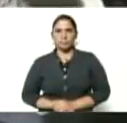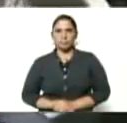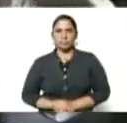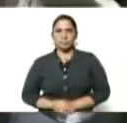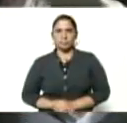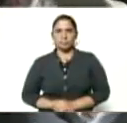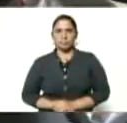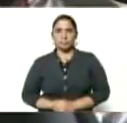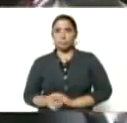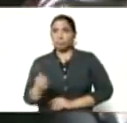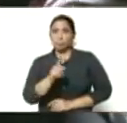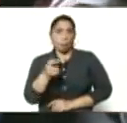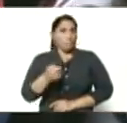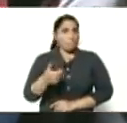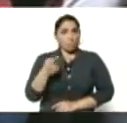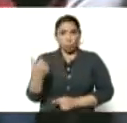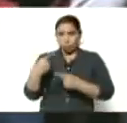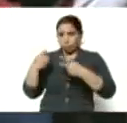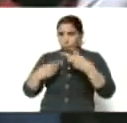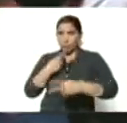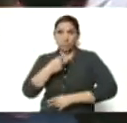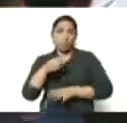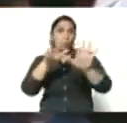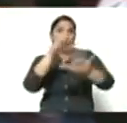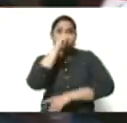No es poca cosa decir estos 8 años.